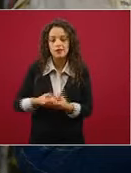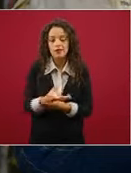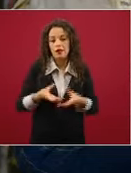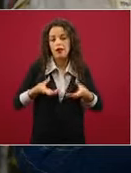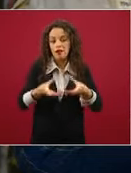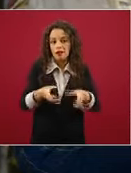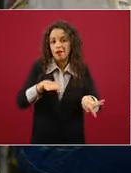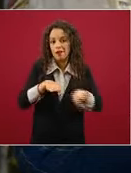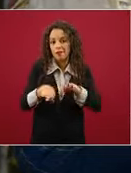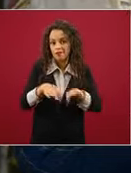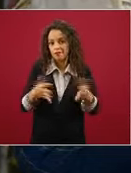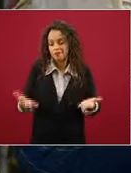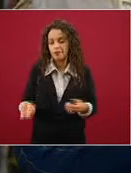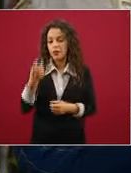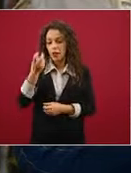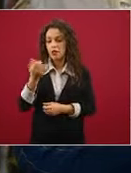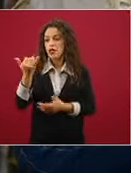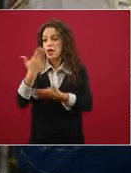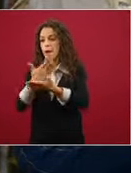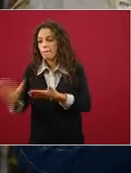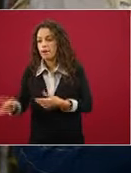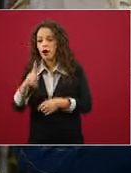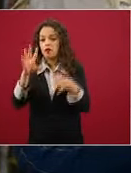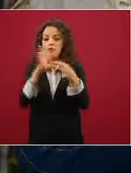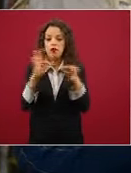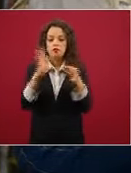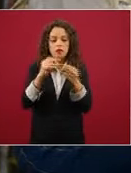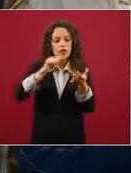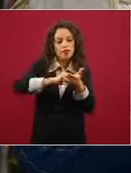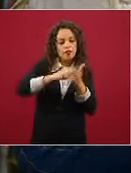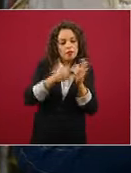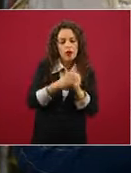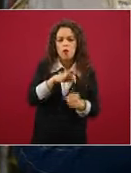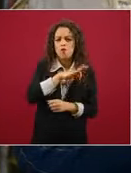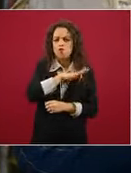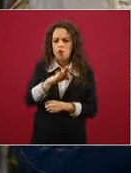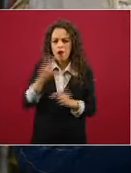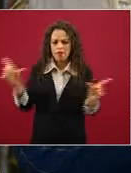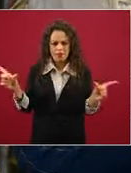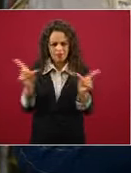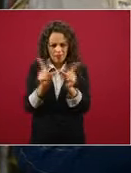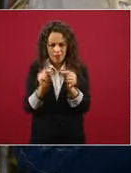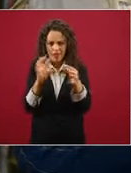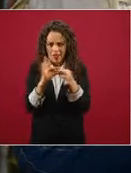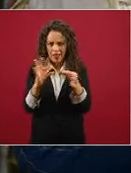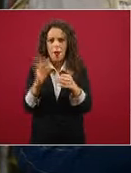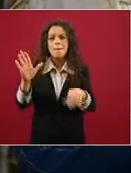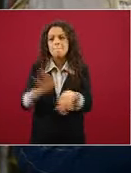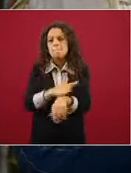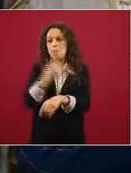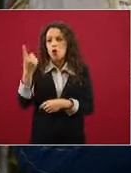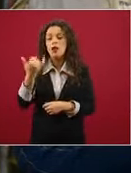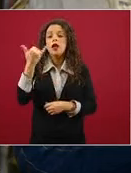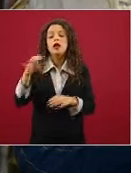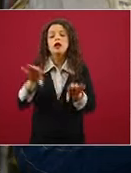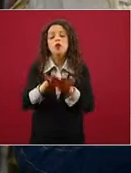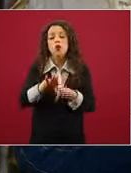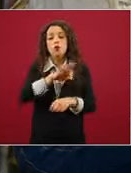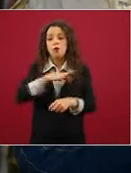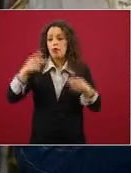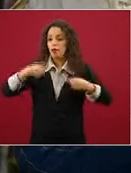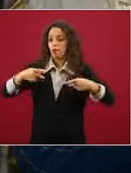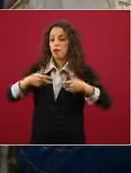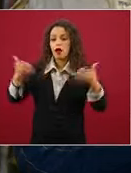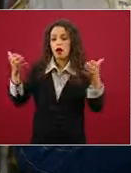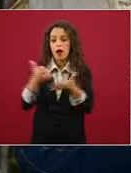técnica de cómo se incluye, no sé si pudieran como agregar una breve reseña de por qué y qué puede hacer la gente para reducir la transmisión en cada una de